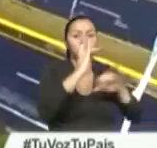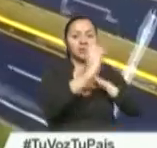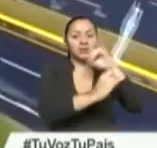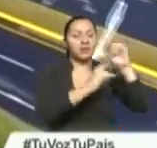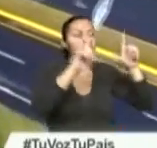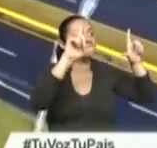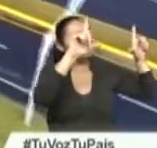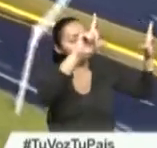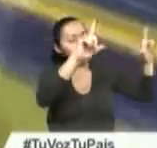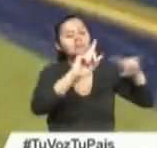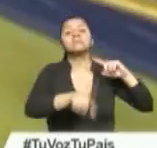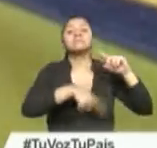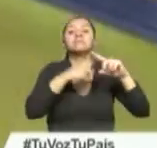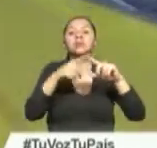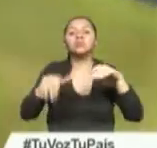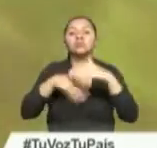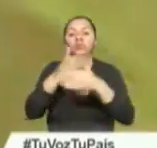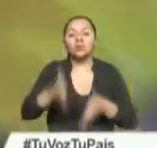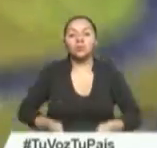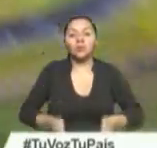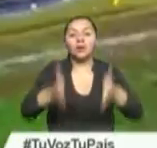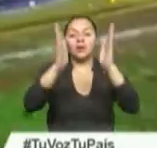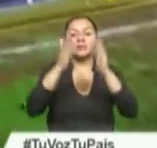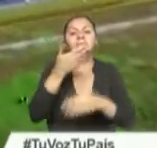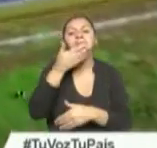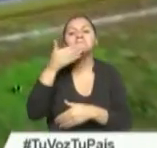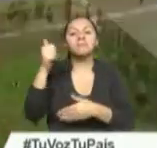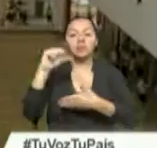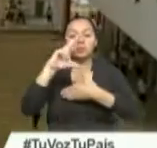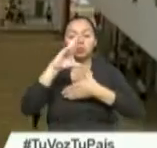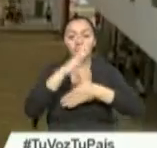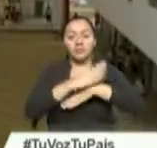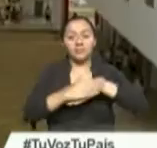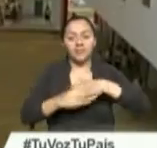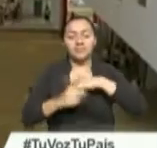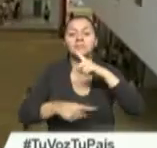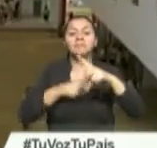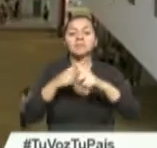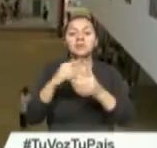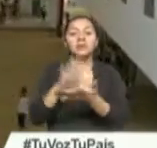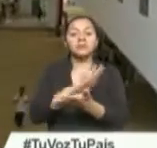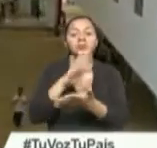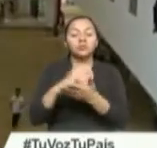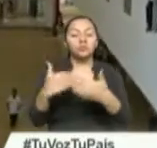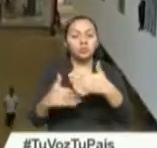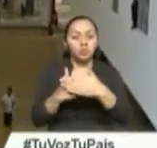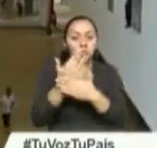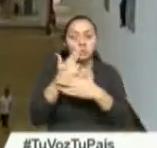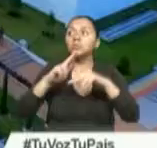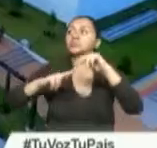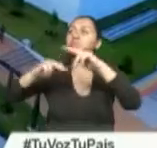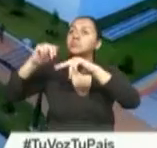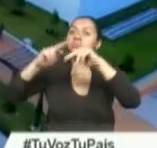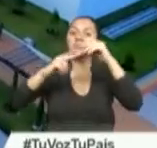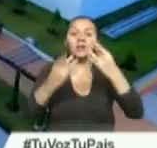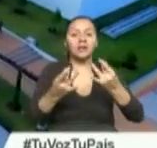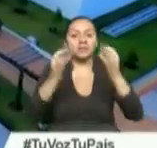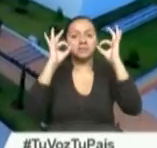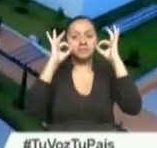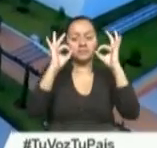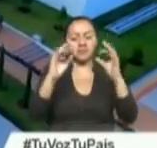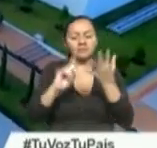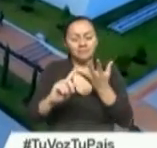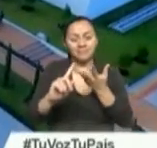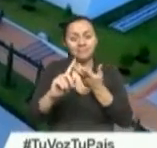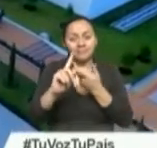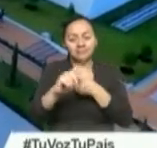internacionalmente, las modernas carreteras de las mejores de Sudamérica, escuelas del milenio, infraestructuras de calidad y un sinfín